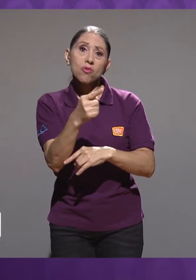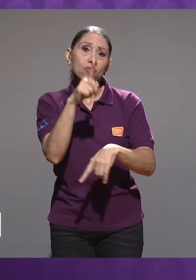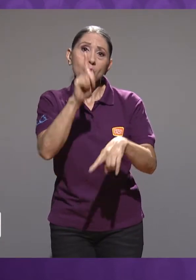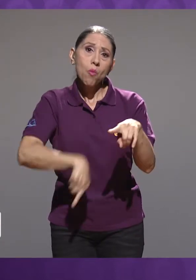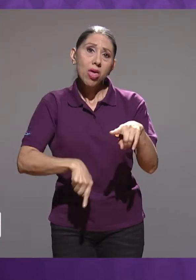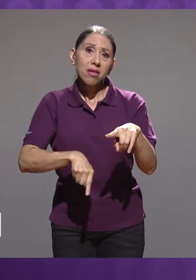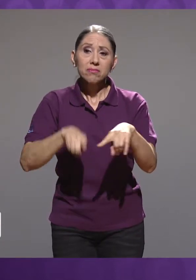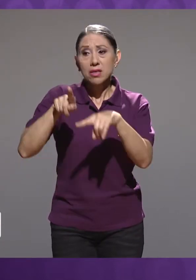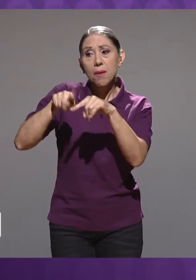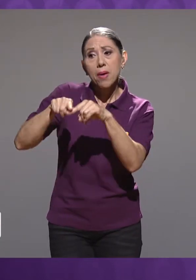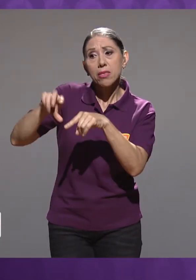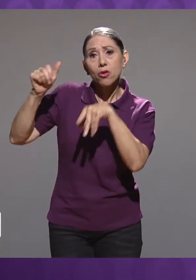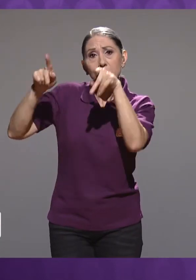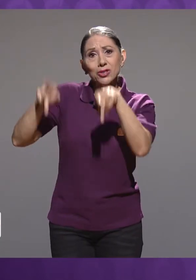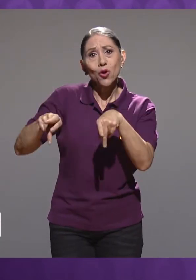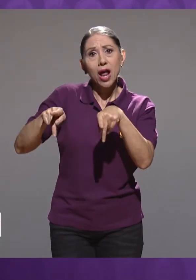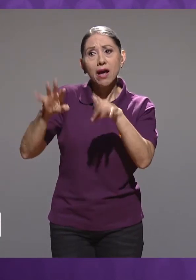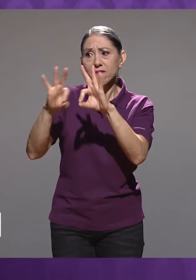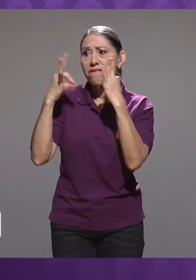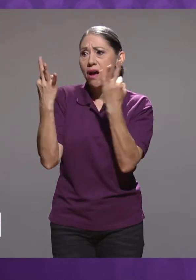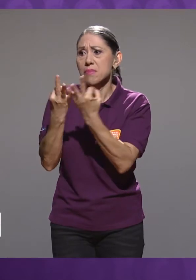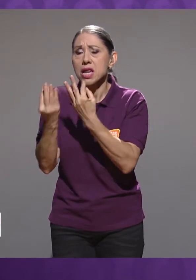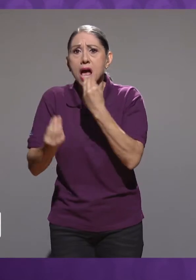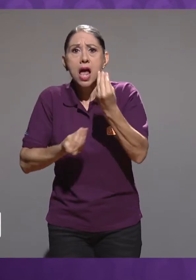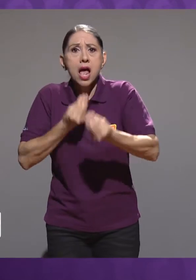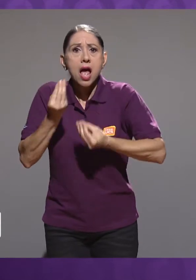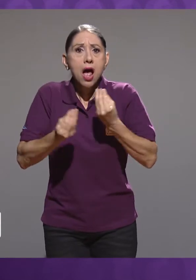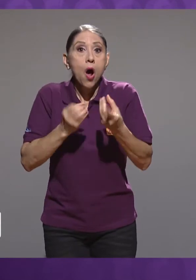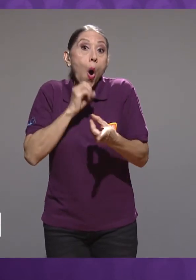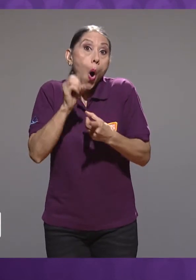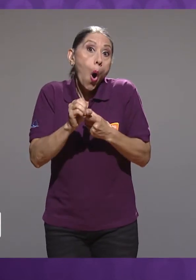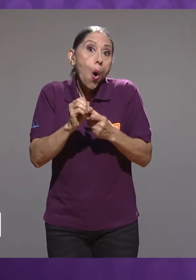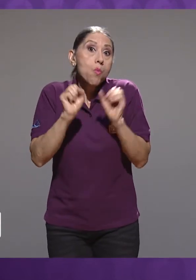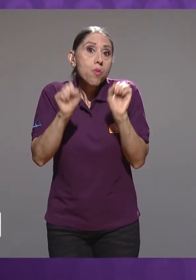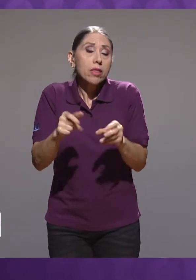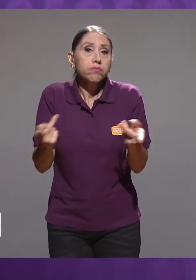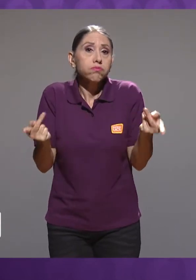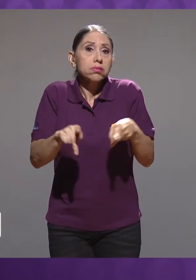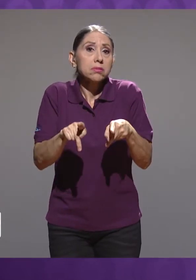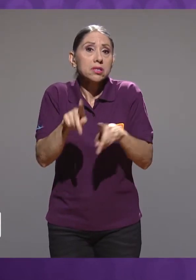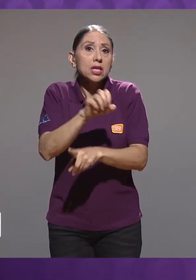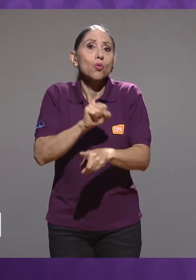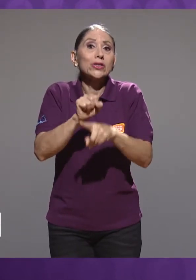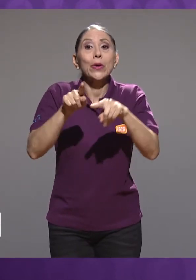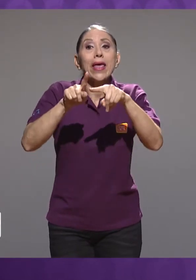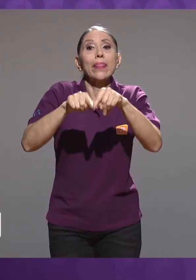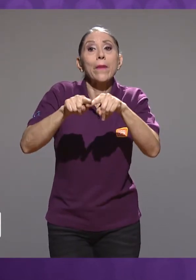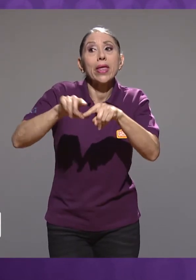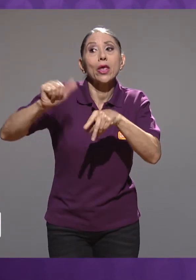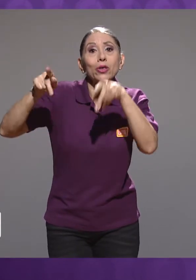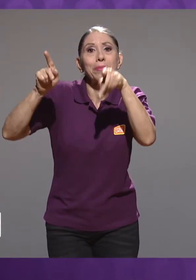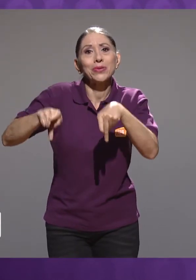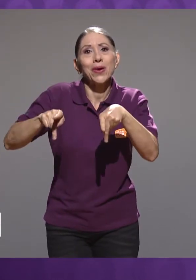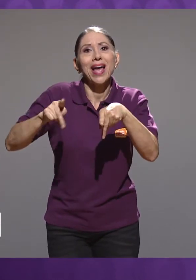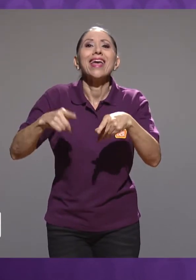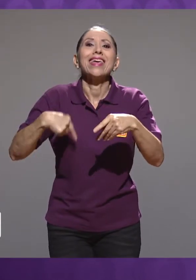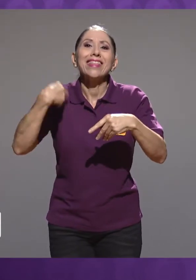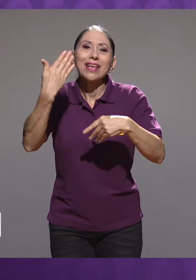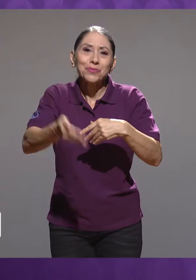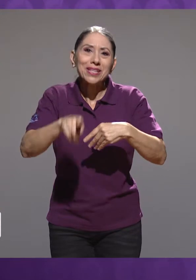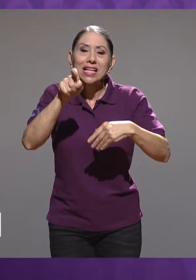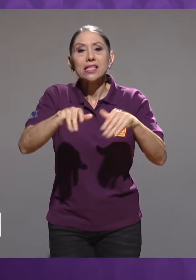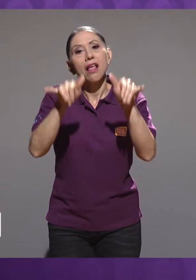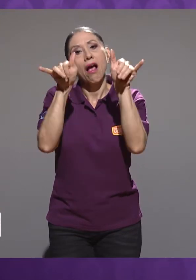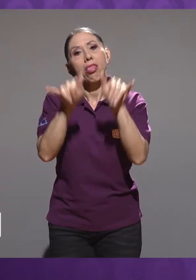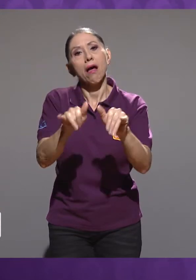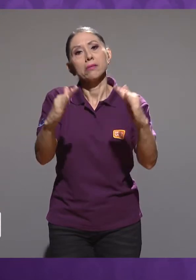a colapsar su familia o va a entrar en una situación de dependencia para llegar a un hogar de